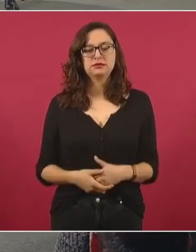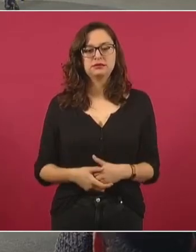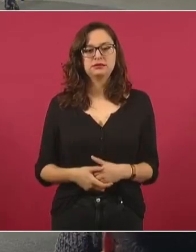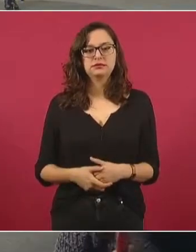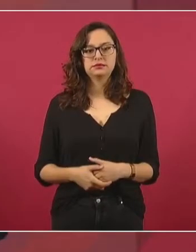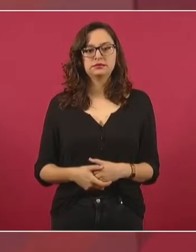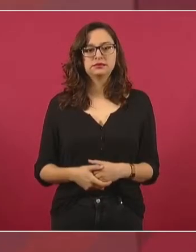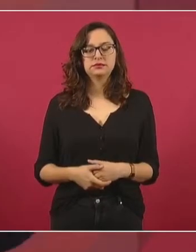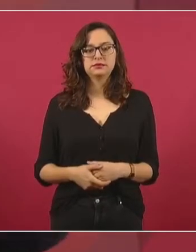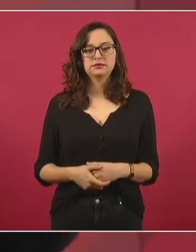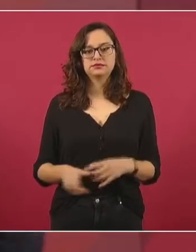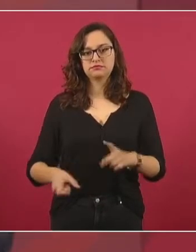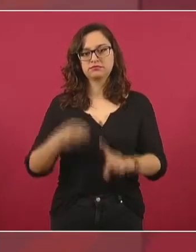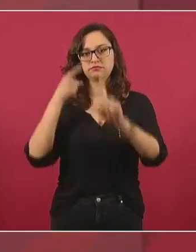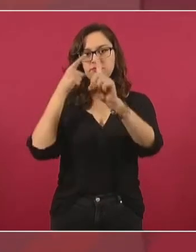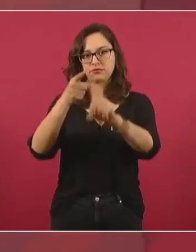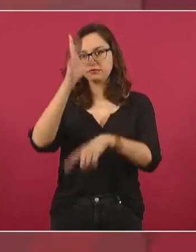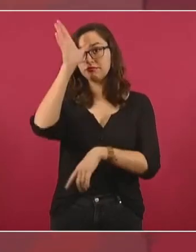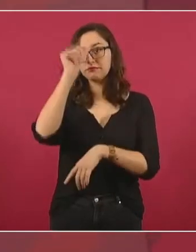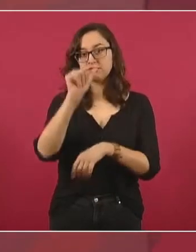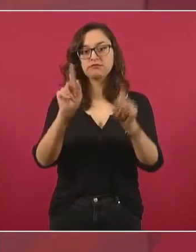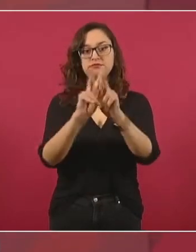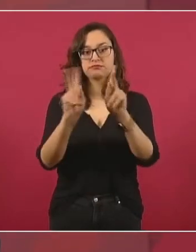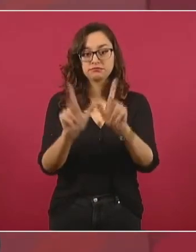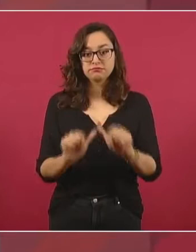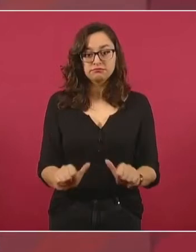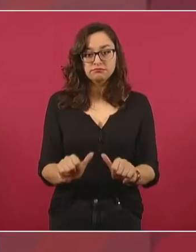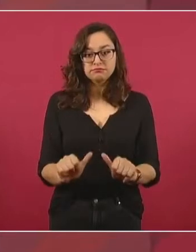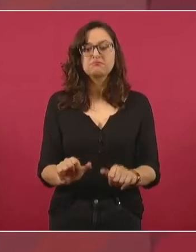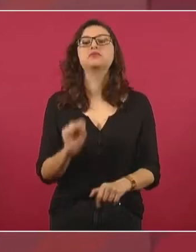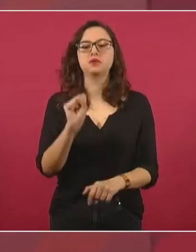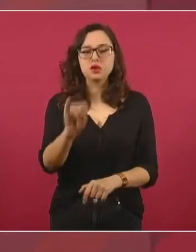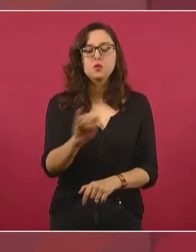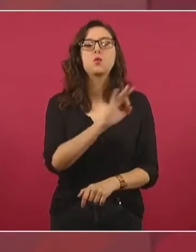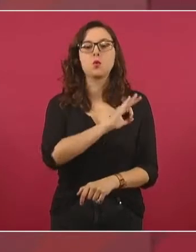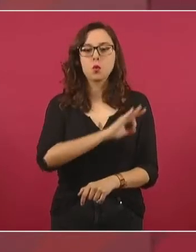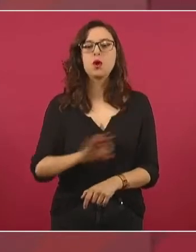conseguir este acuerdo. Y se puede,